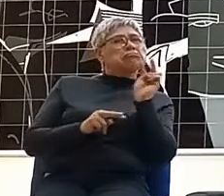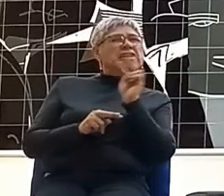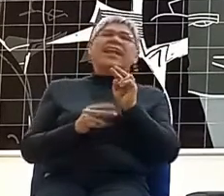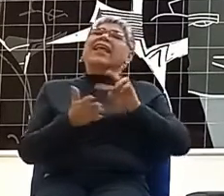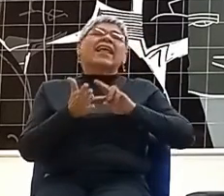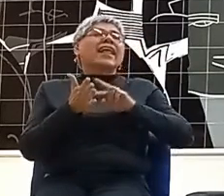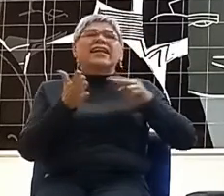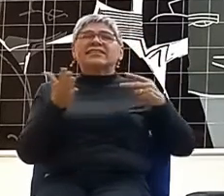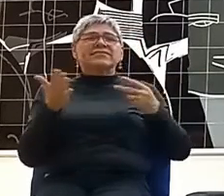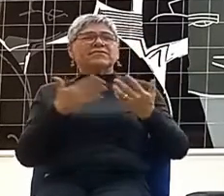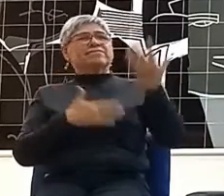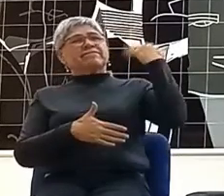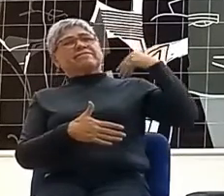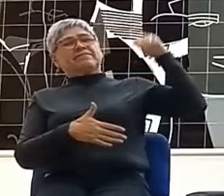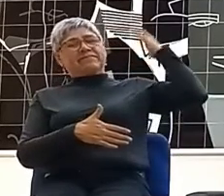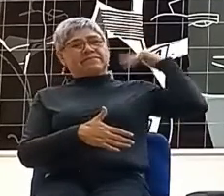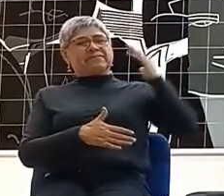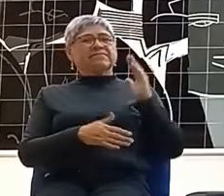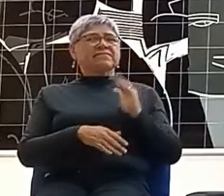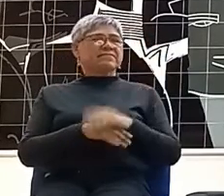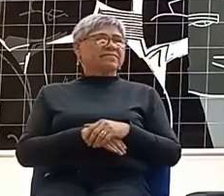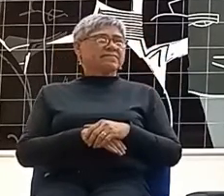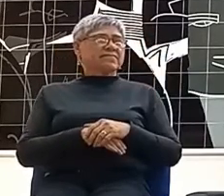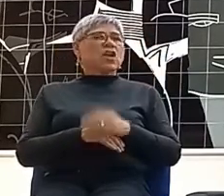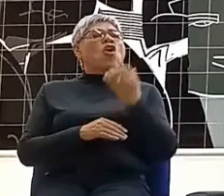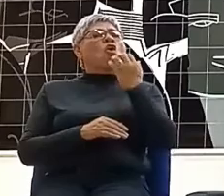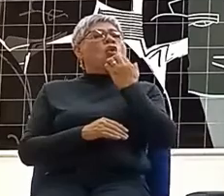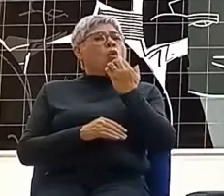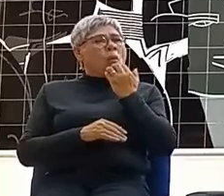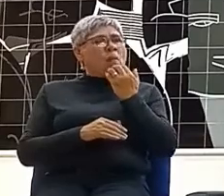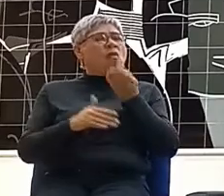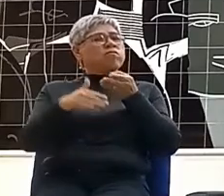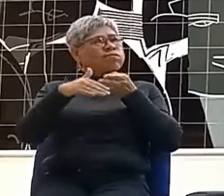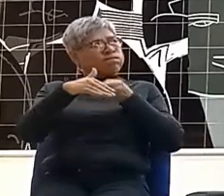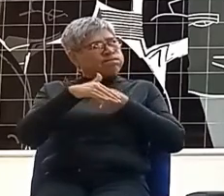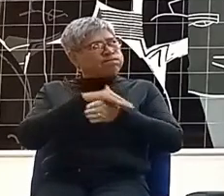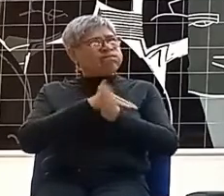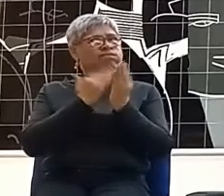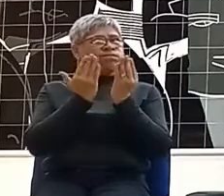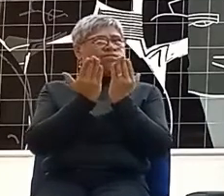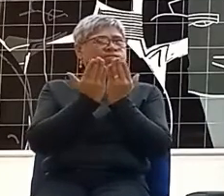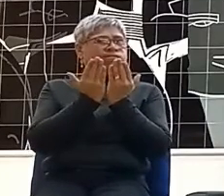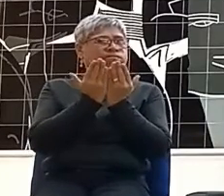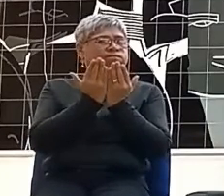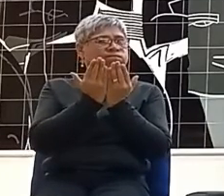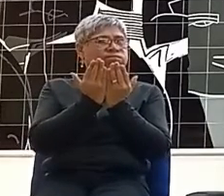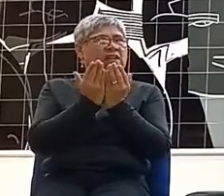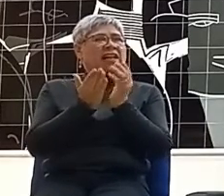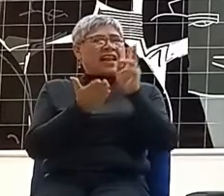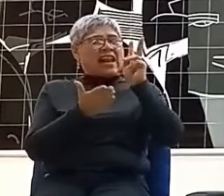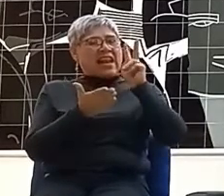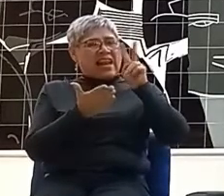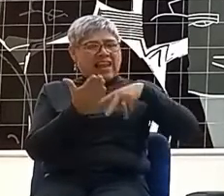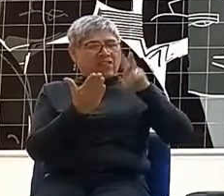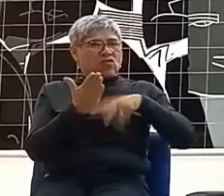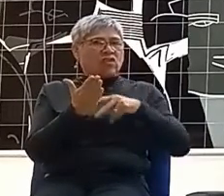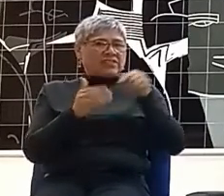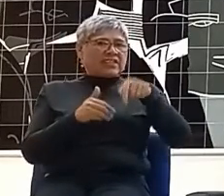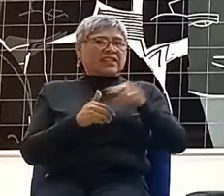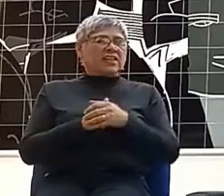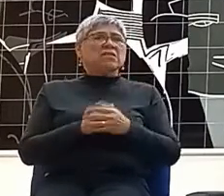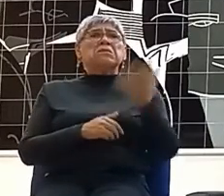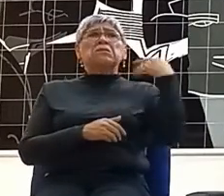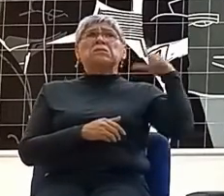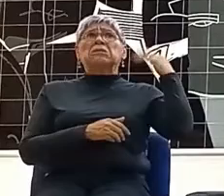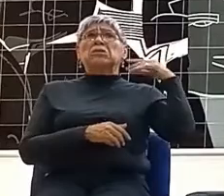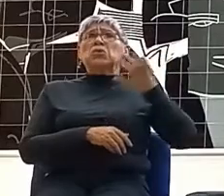para nosotros como tempranos lectores de la biblioteca, por allá